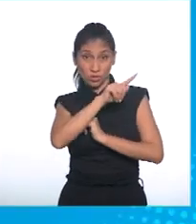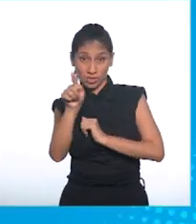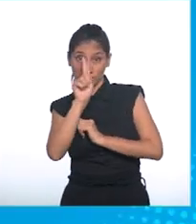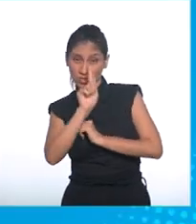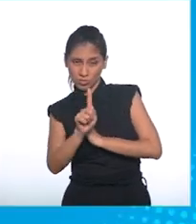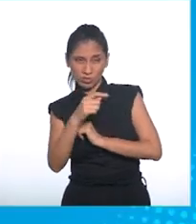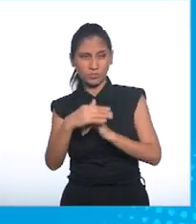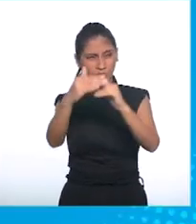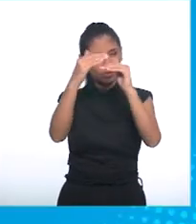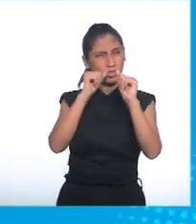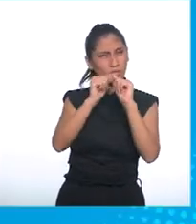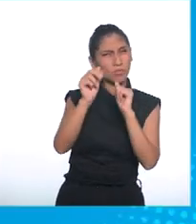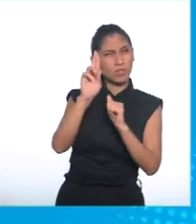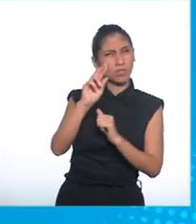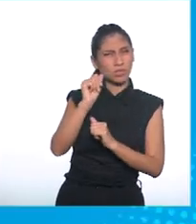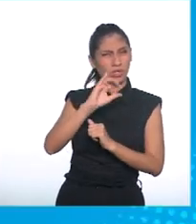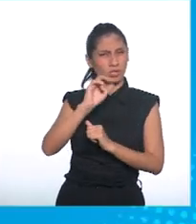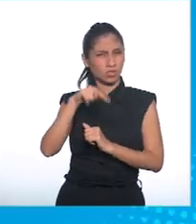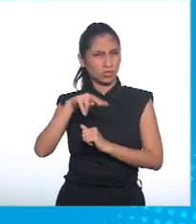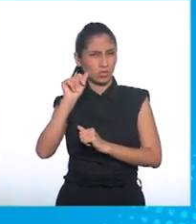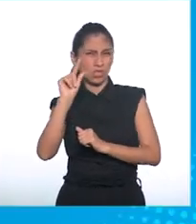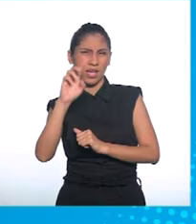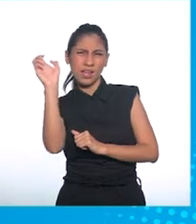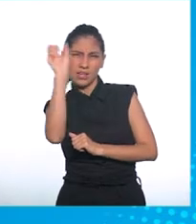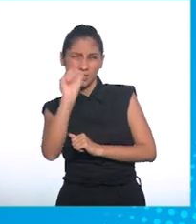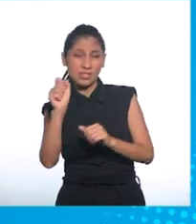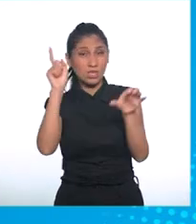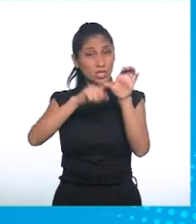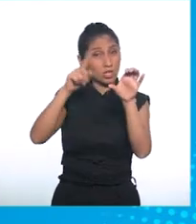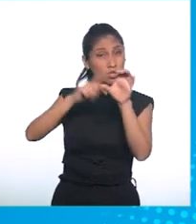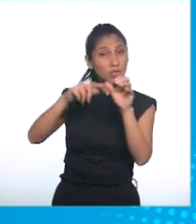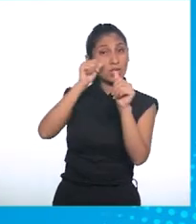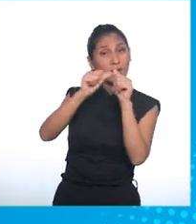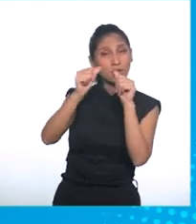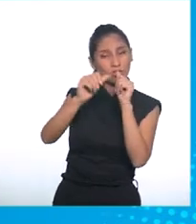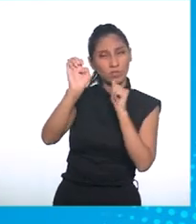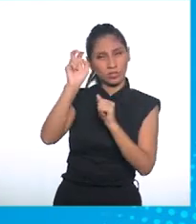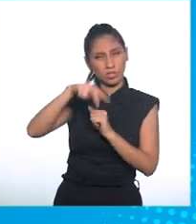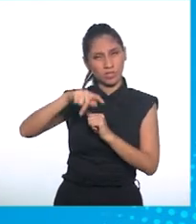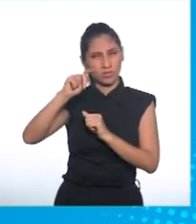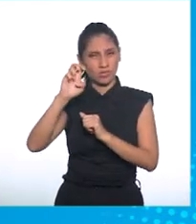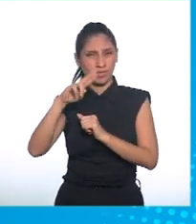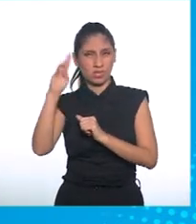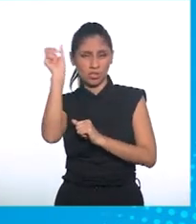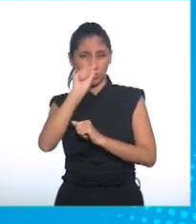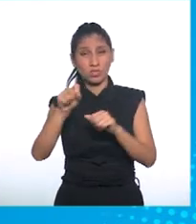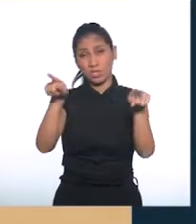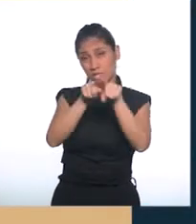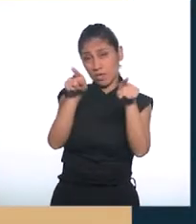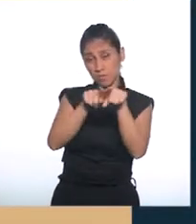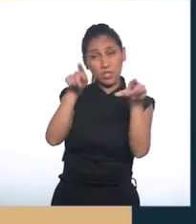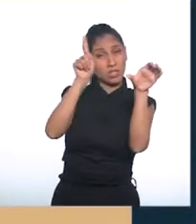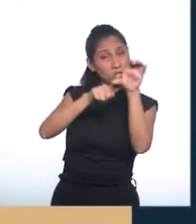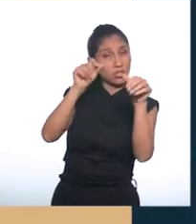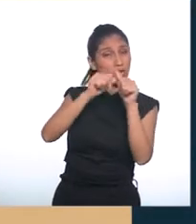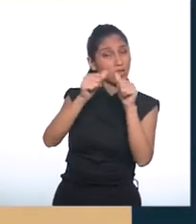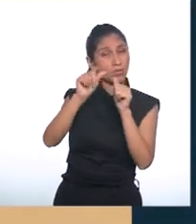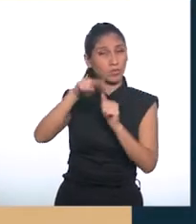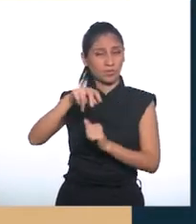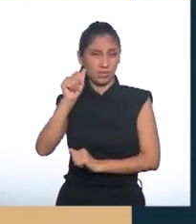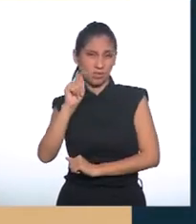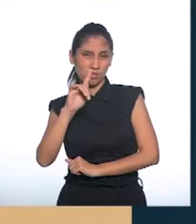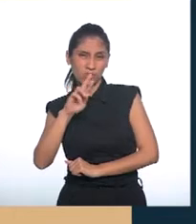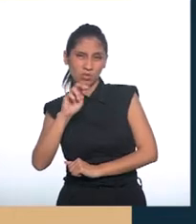Entonces, los números racionales incluyen a los números enteros, que a la vez incluyen a los números naturales. Eso es